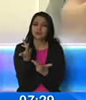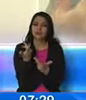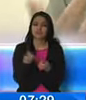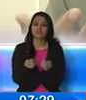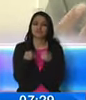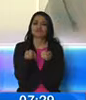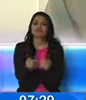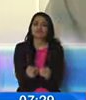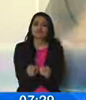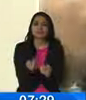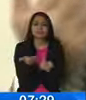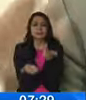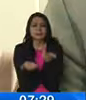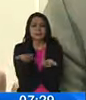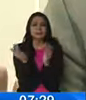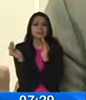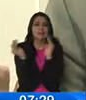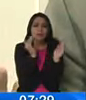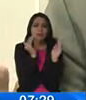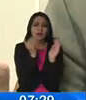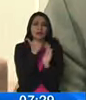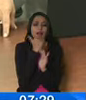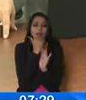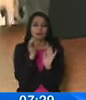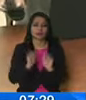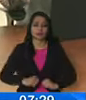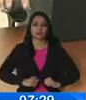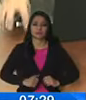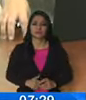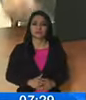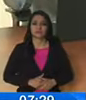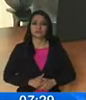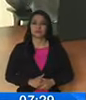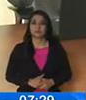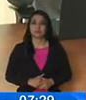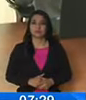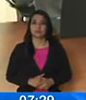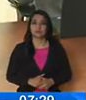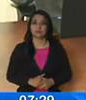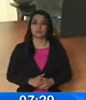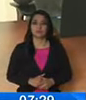acreditación condicionada o fuertemente condicionada. Informó Héctor Romero.